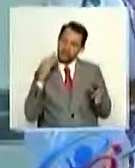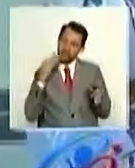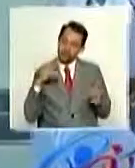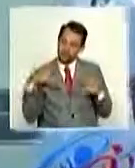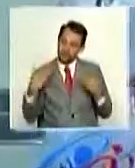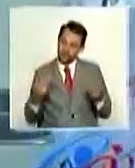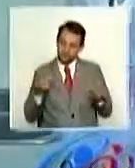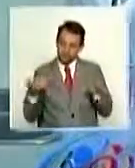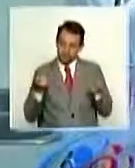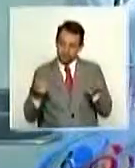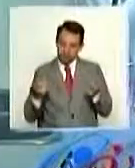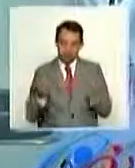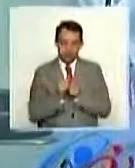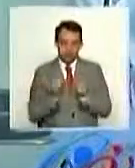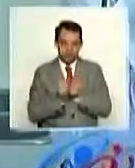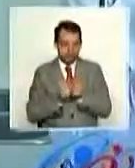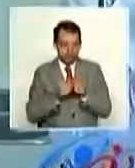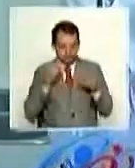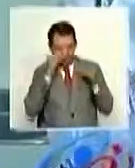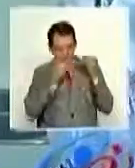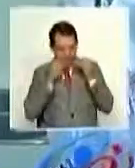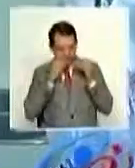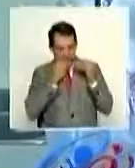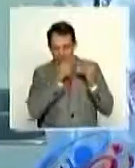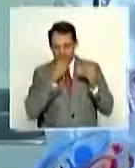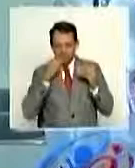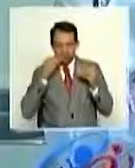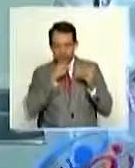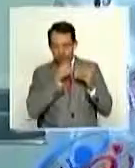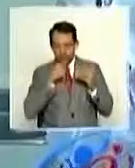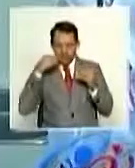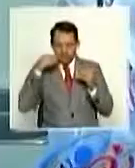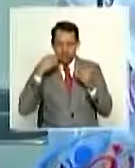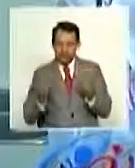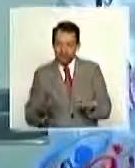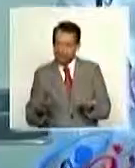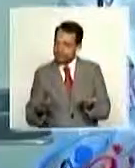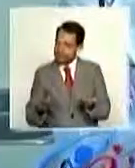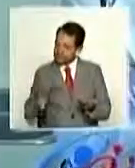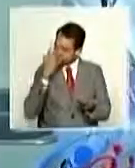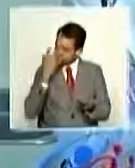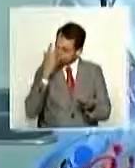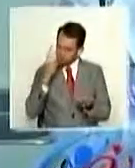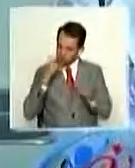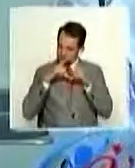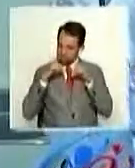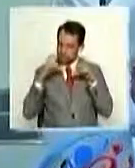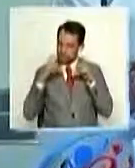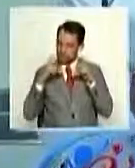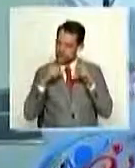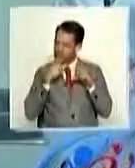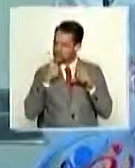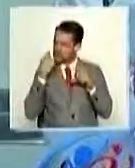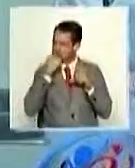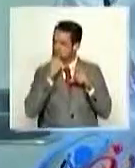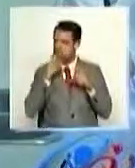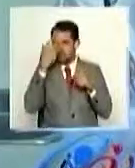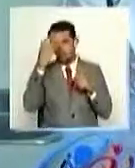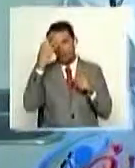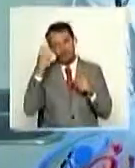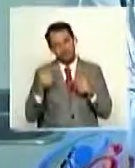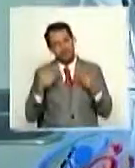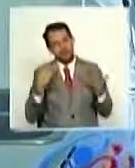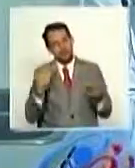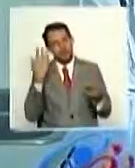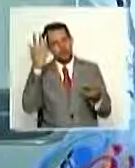con estas unidades de diagnóstico, nos hable un poco de el porqué de la radiografía y qué encuentran ustedes cada día